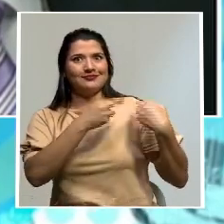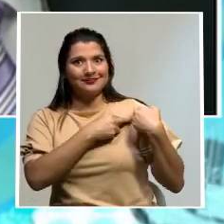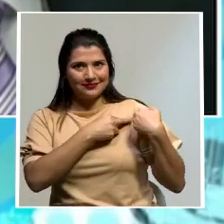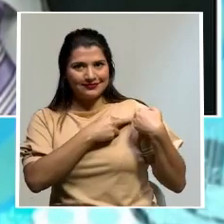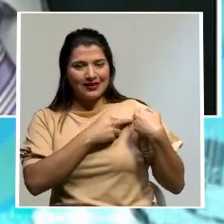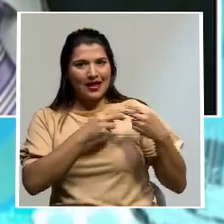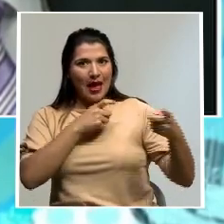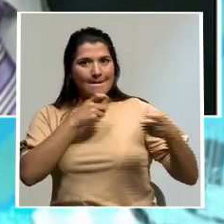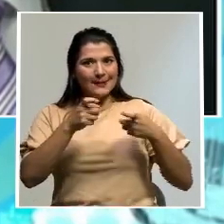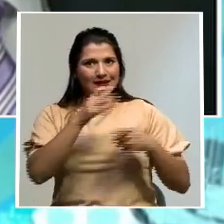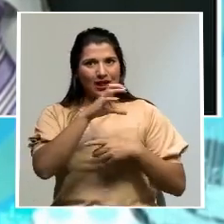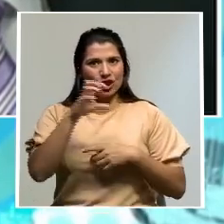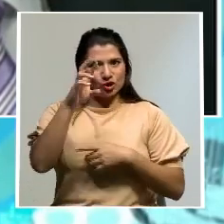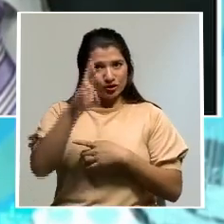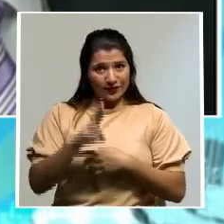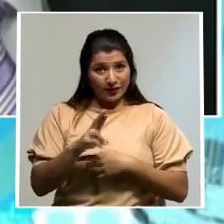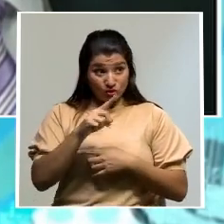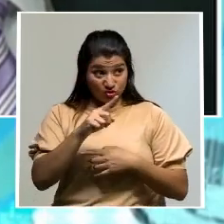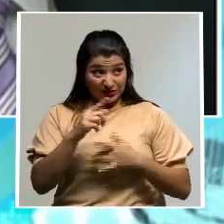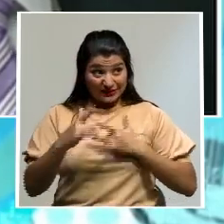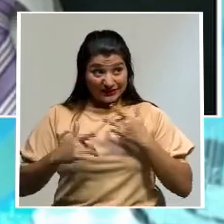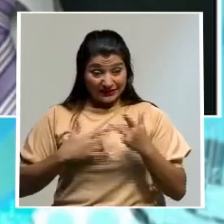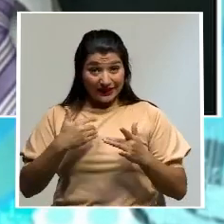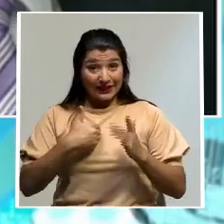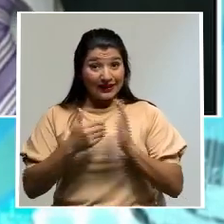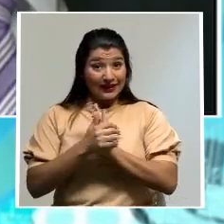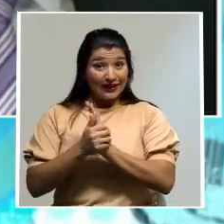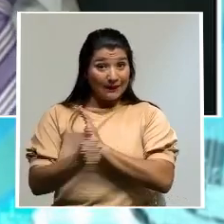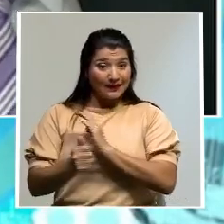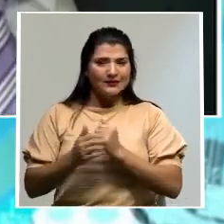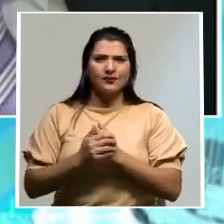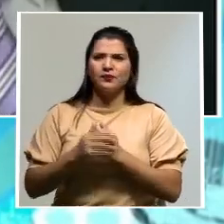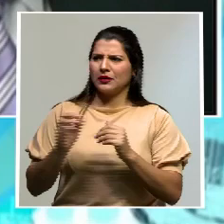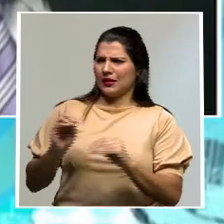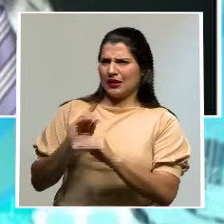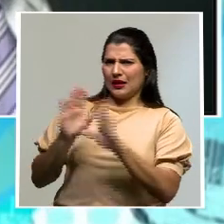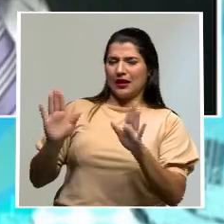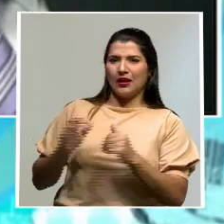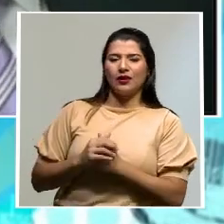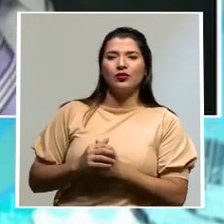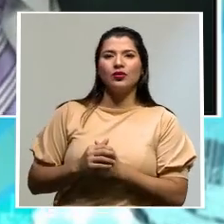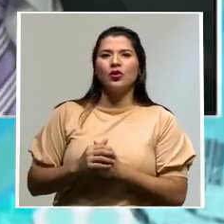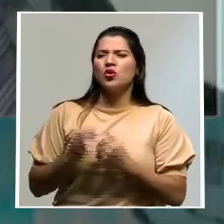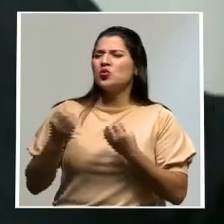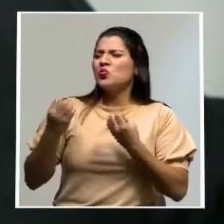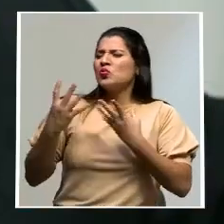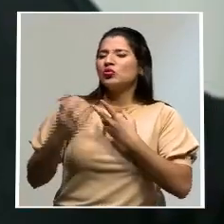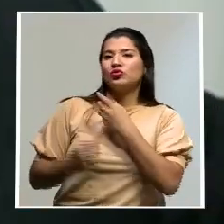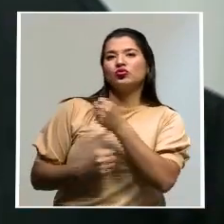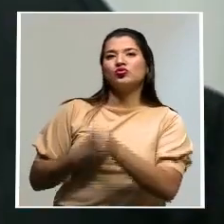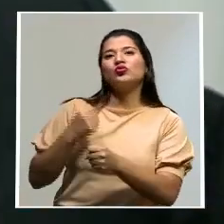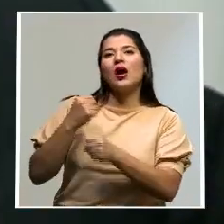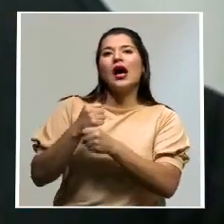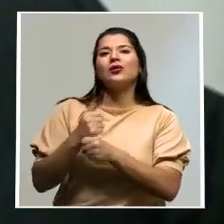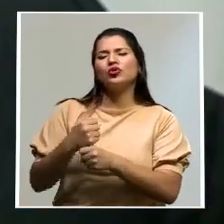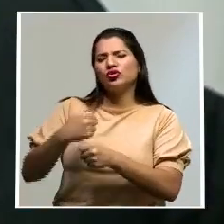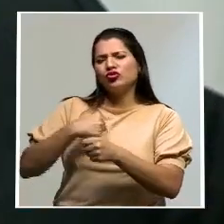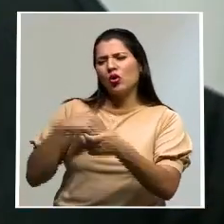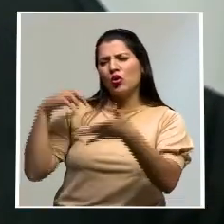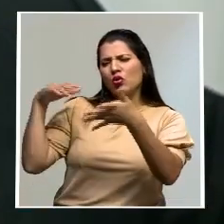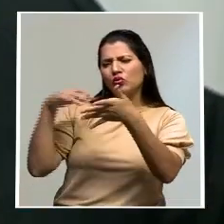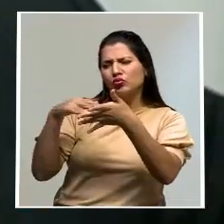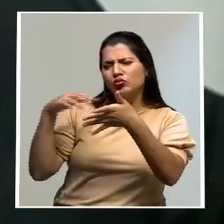de administrar el país? ¿Se siente capacitado? Totalmente. Son muchos años de estar estudiando